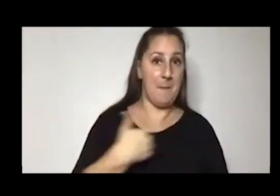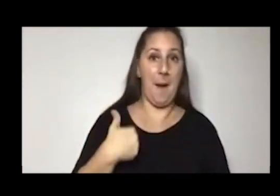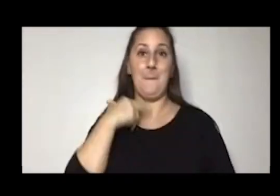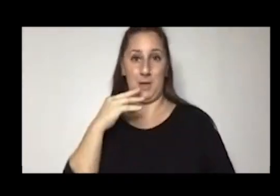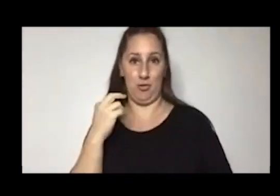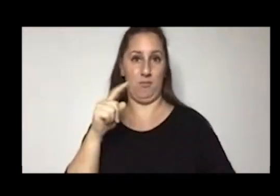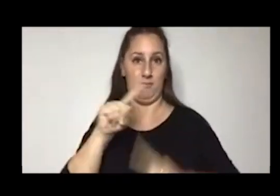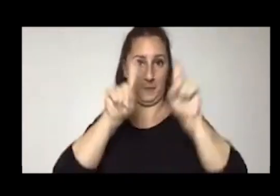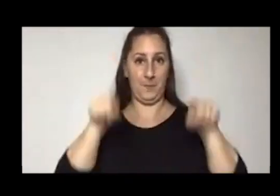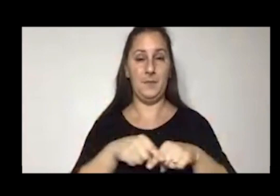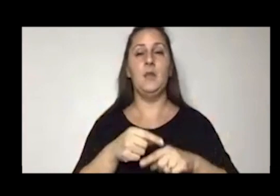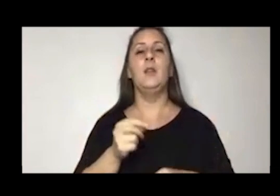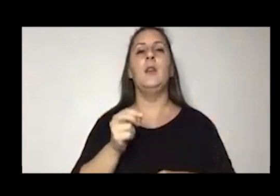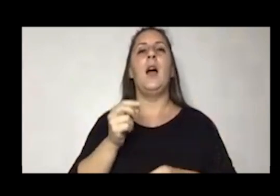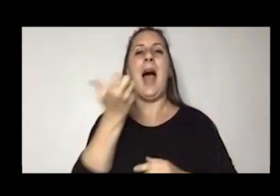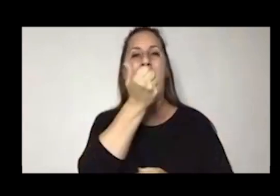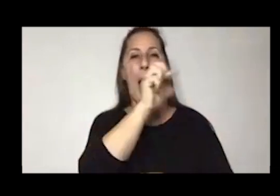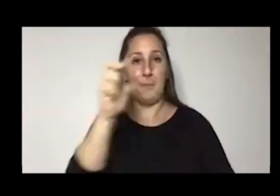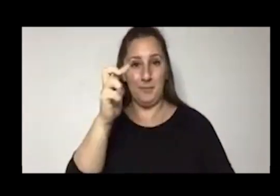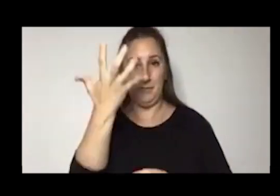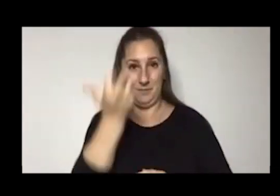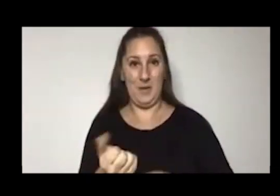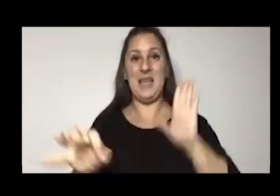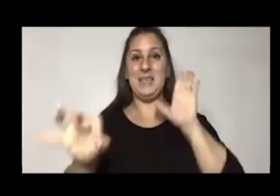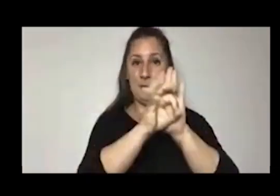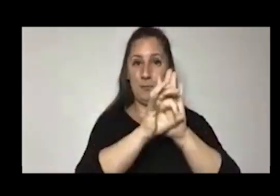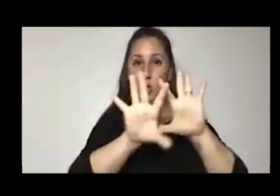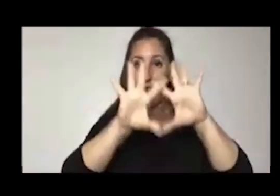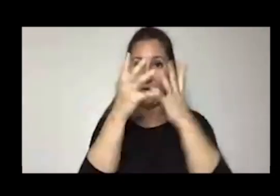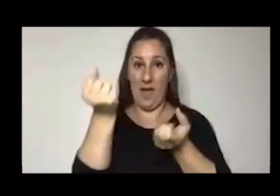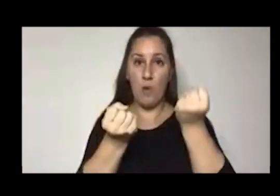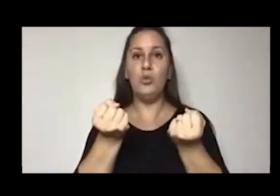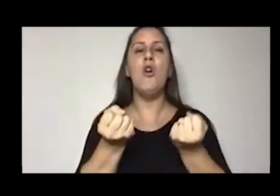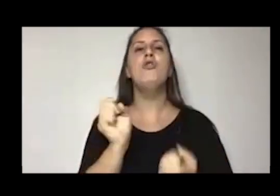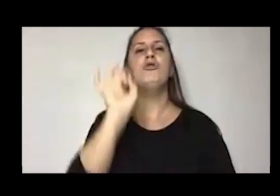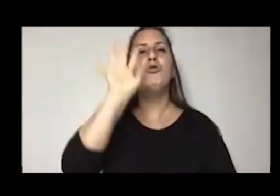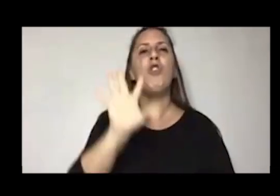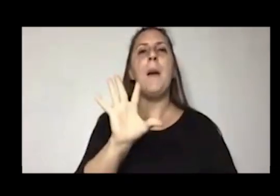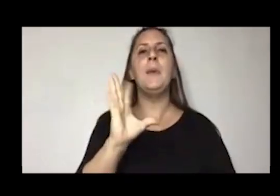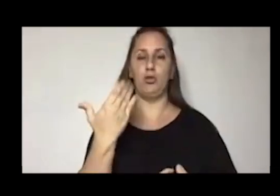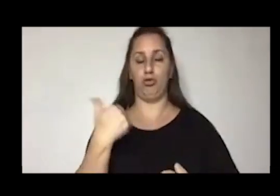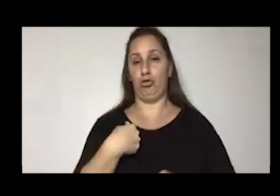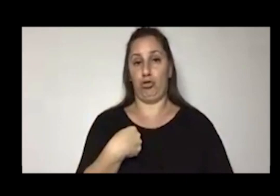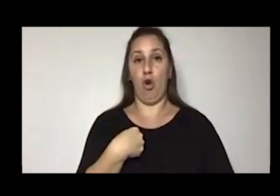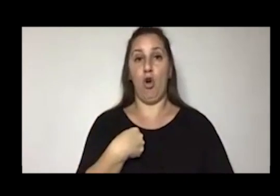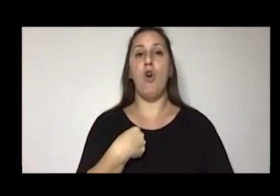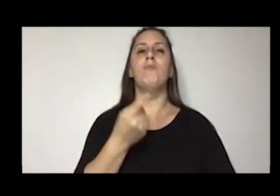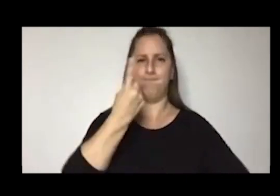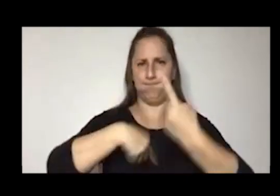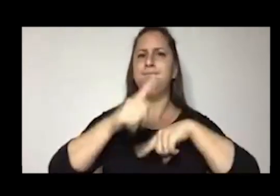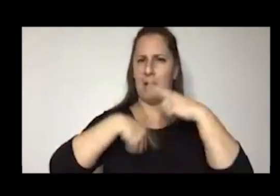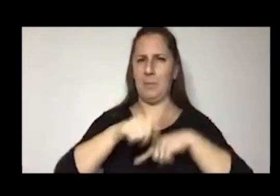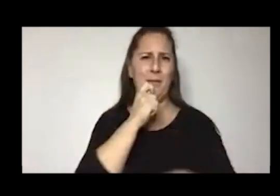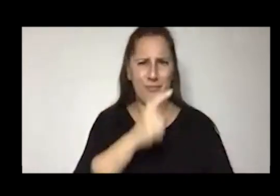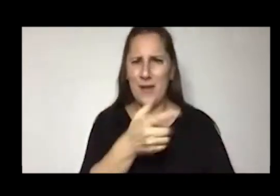símbolo internacional solo me permite acceder, o sea, yo lo gestioné, es facilísimo, tal cual como